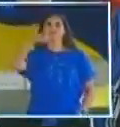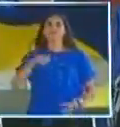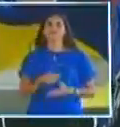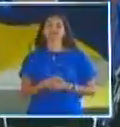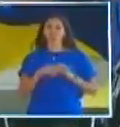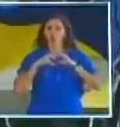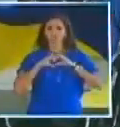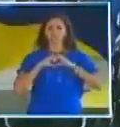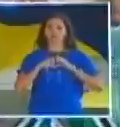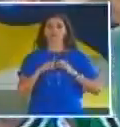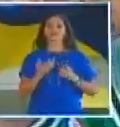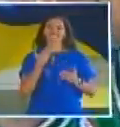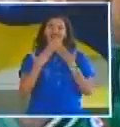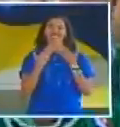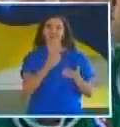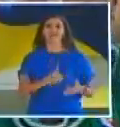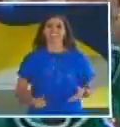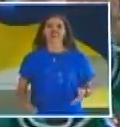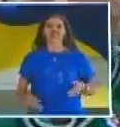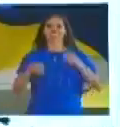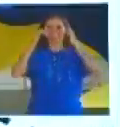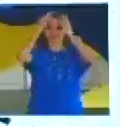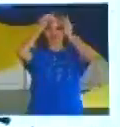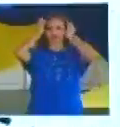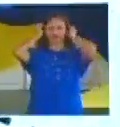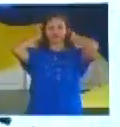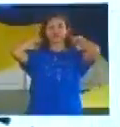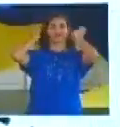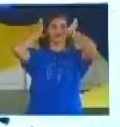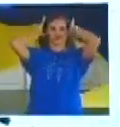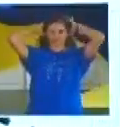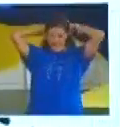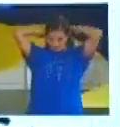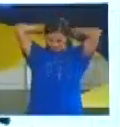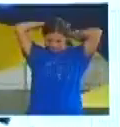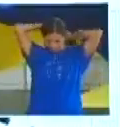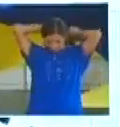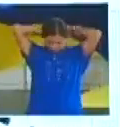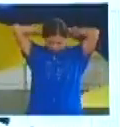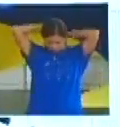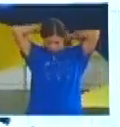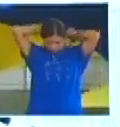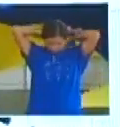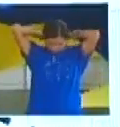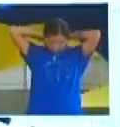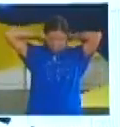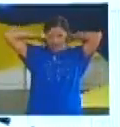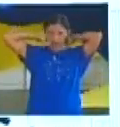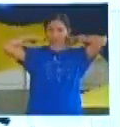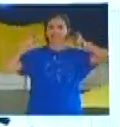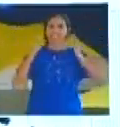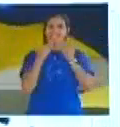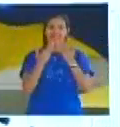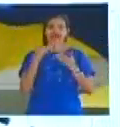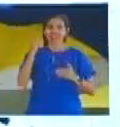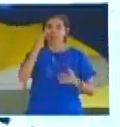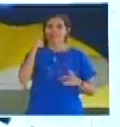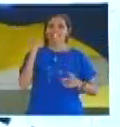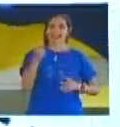de corazón. Gracias, presidente. Gracias, María Gabriela. Gracias, María Gabriela